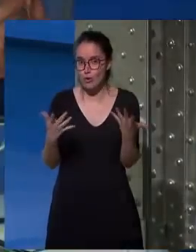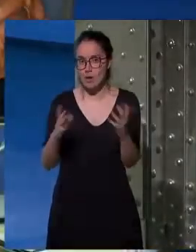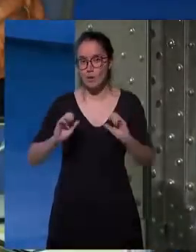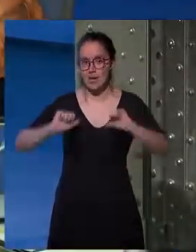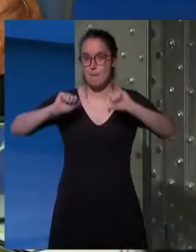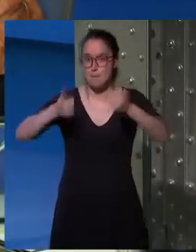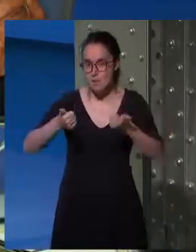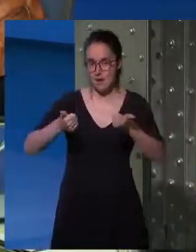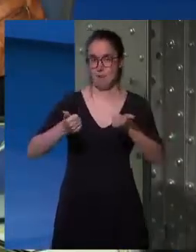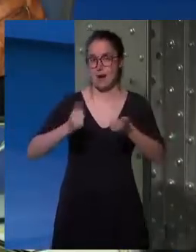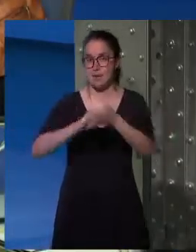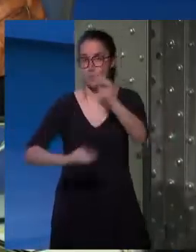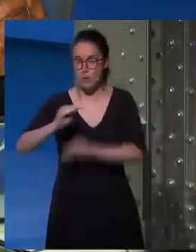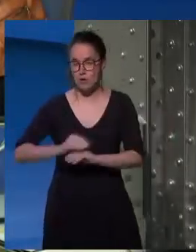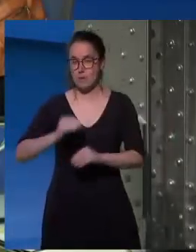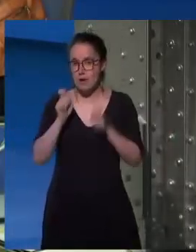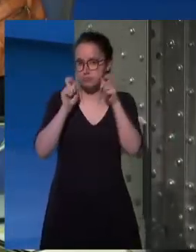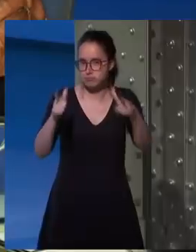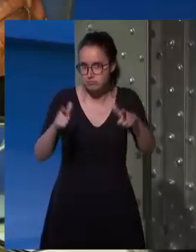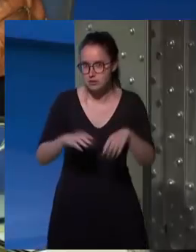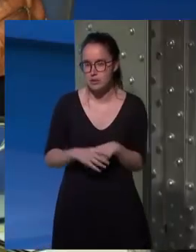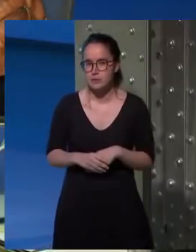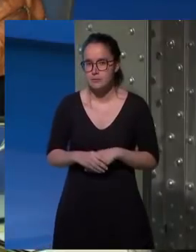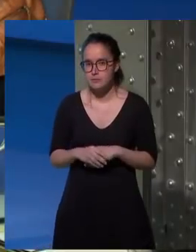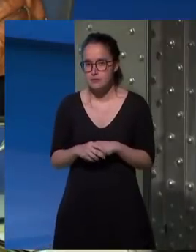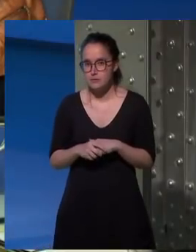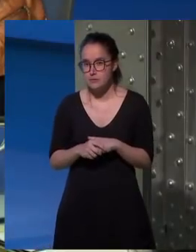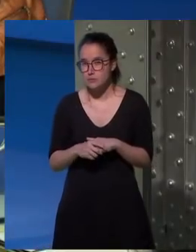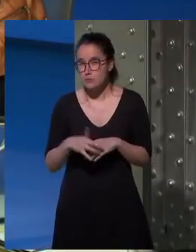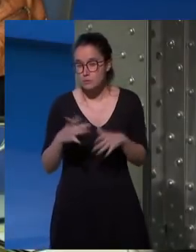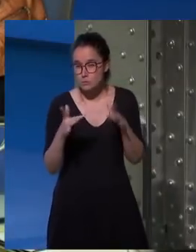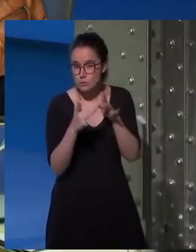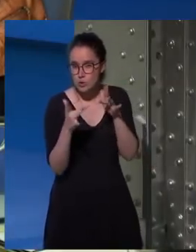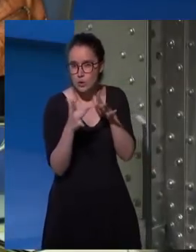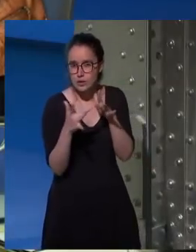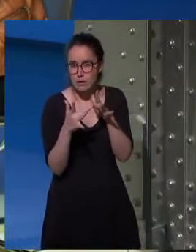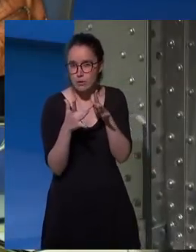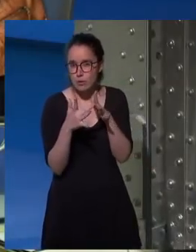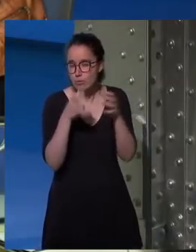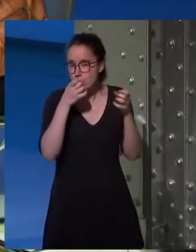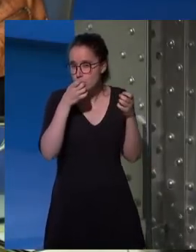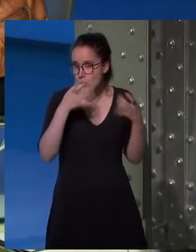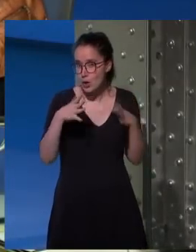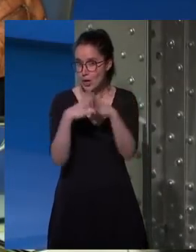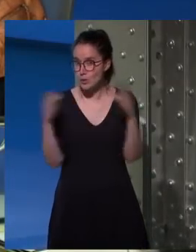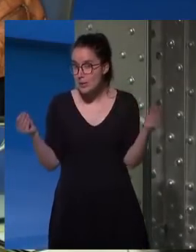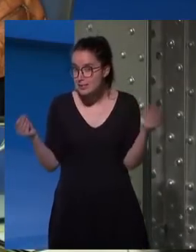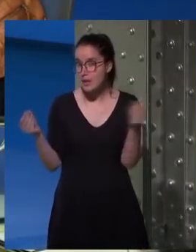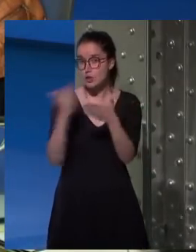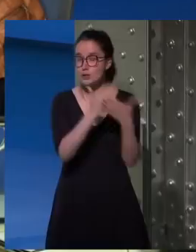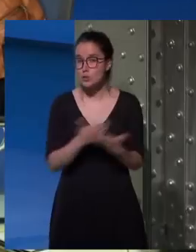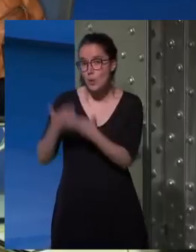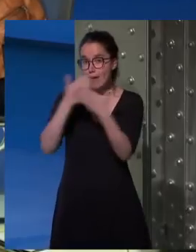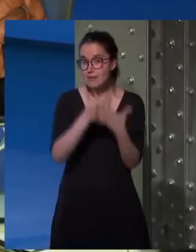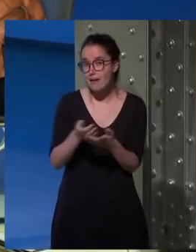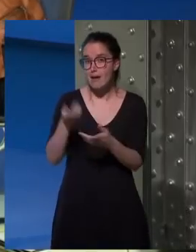antes podrán reaccionar y ser conscientes, ¿no? Tu contacto con las universidades, los estudiantes